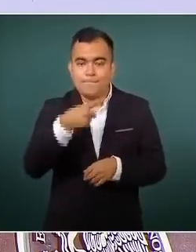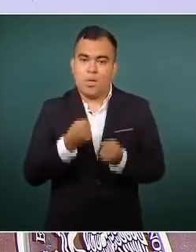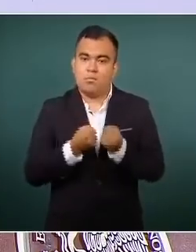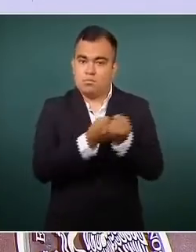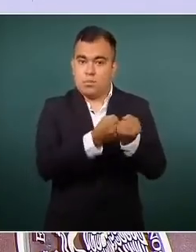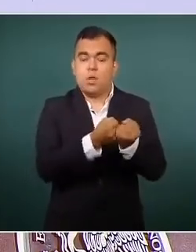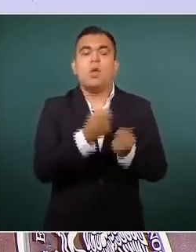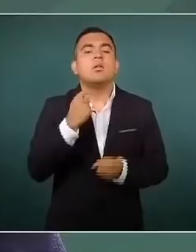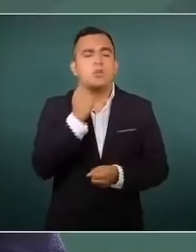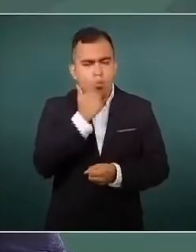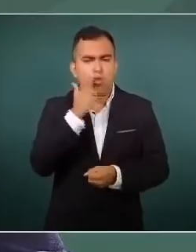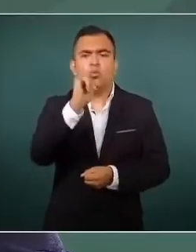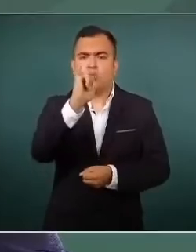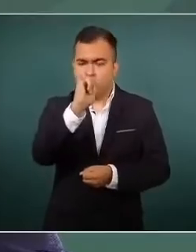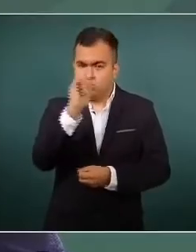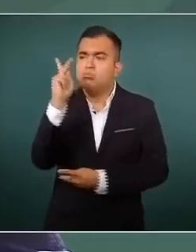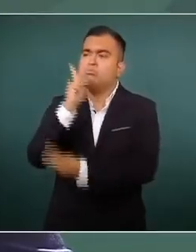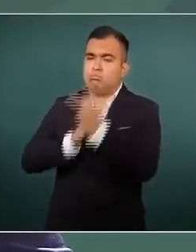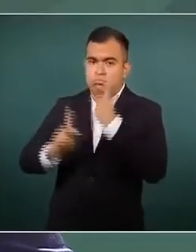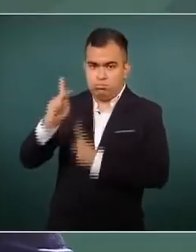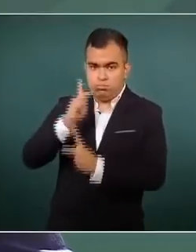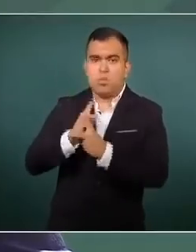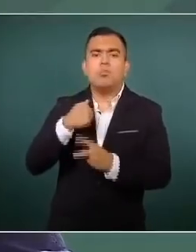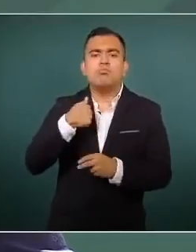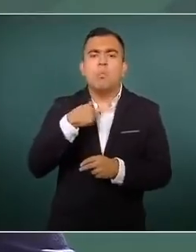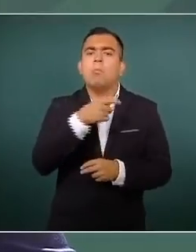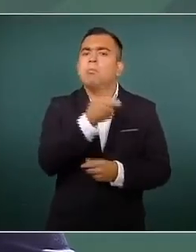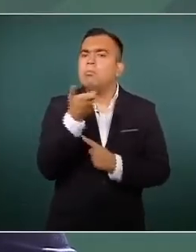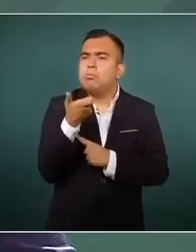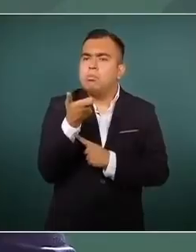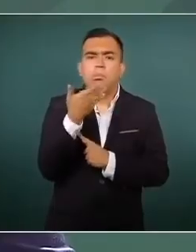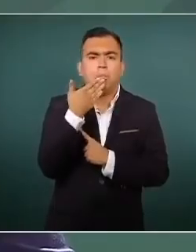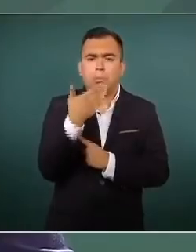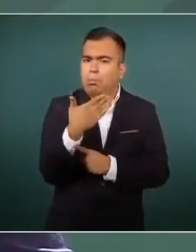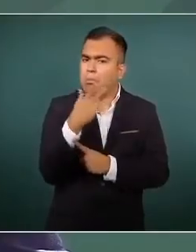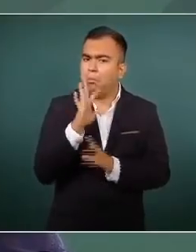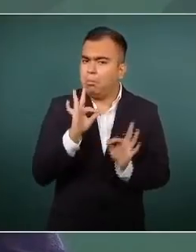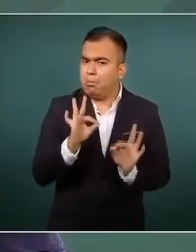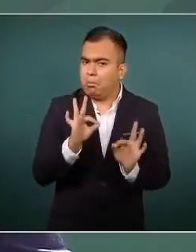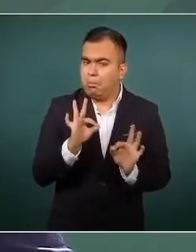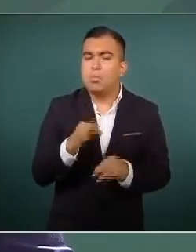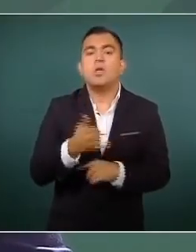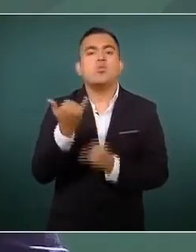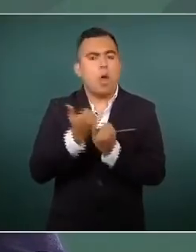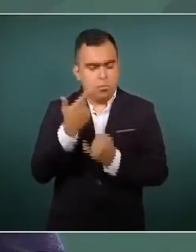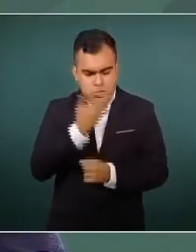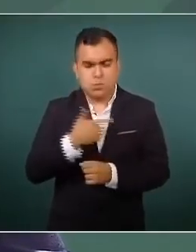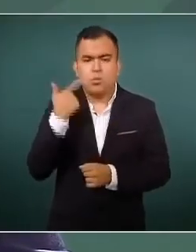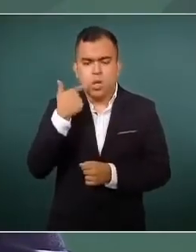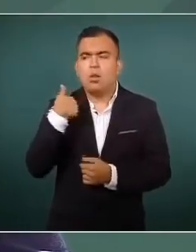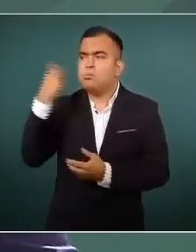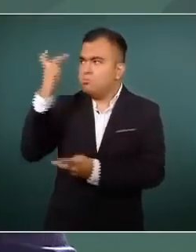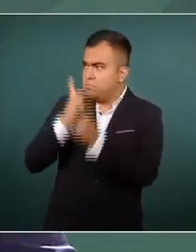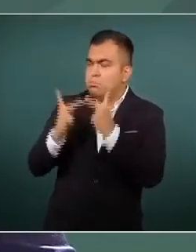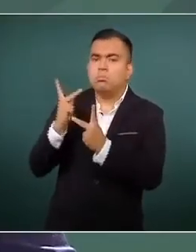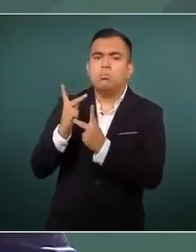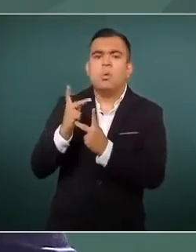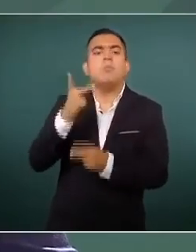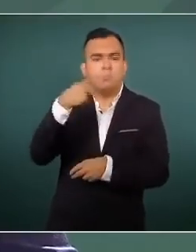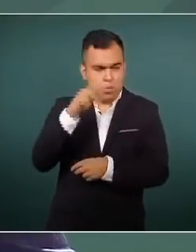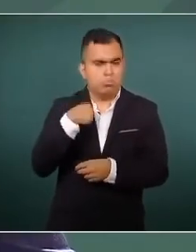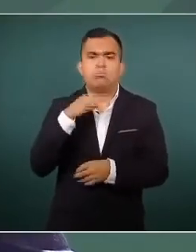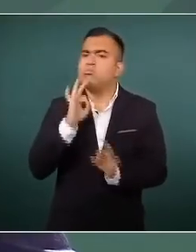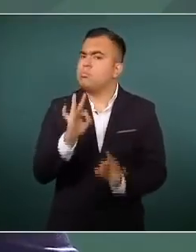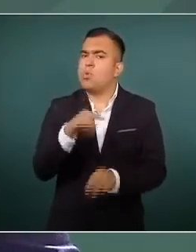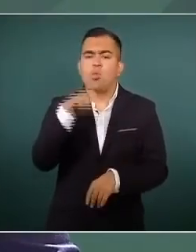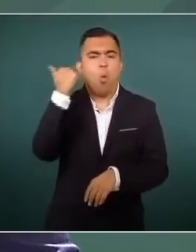contraté deuda y dejé las finanzas de Tlajomulco como las más sanas de su historia. Como presidente de Guadalajara, contraté deuda y dejé las finanzas de Guadalajara con un nivel de solidez